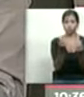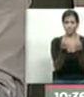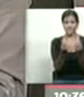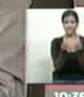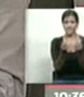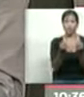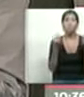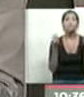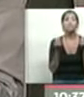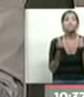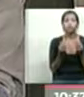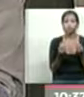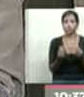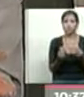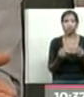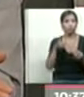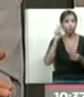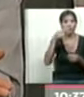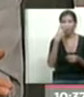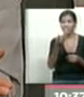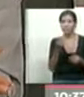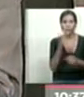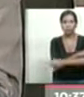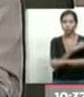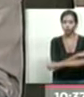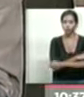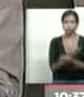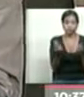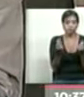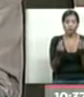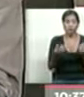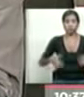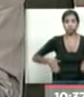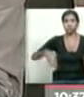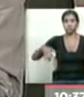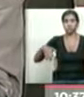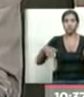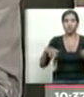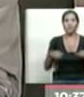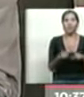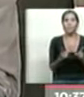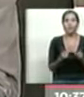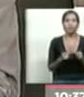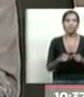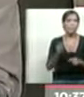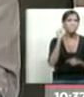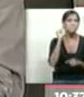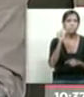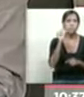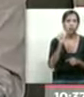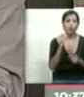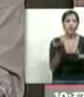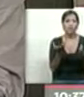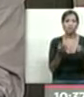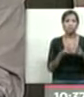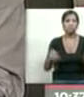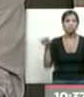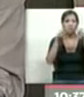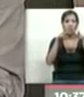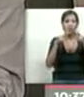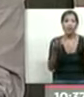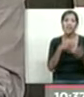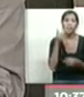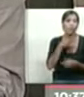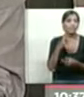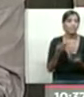había visto a la oposición con tanta plata como en esta oportunidad, pero con tan poca incidencia en el ámbito de la